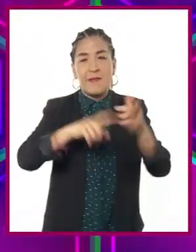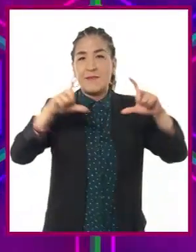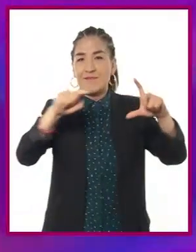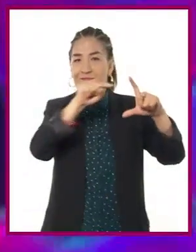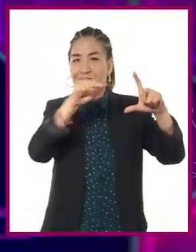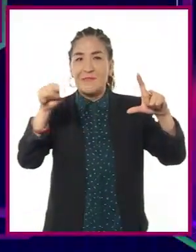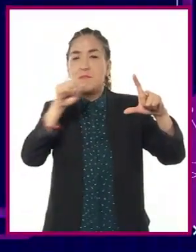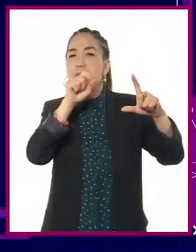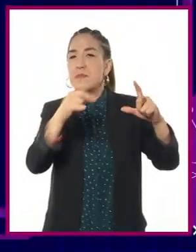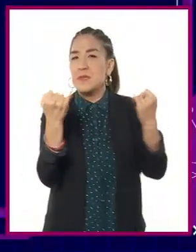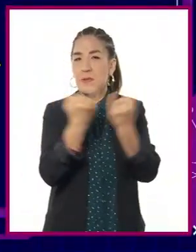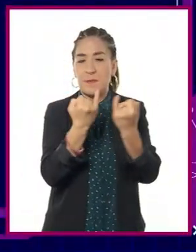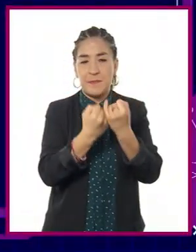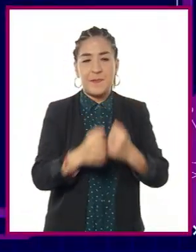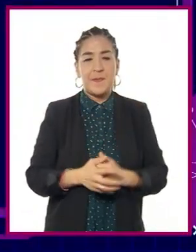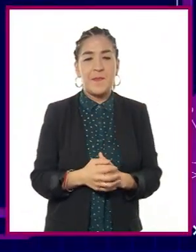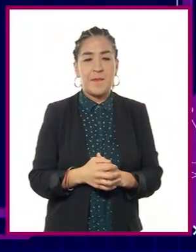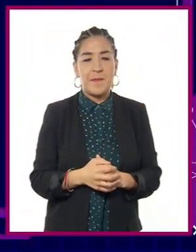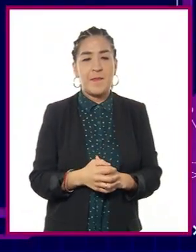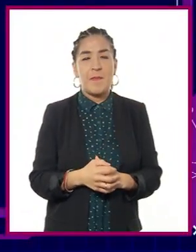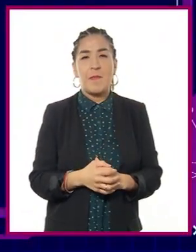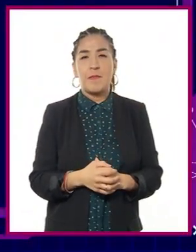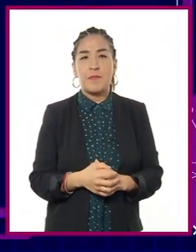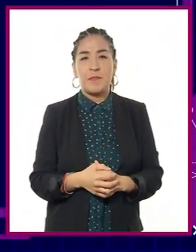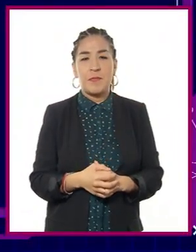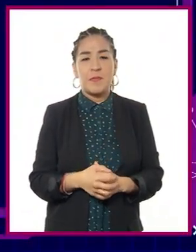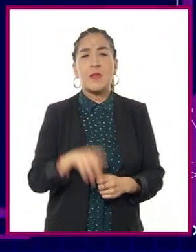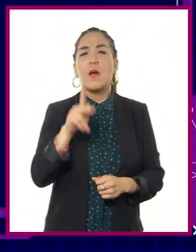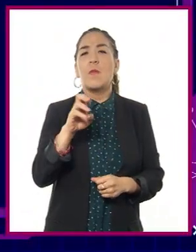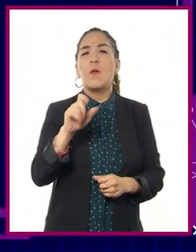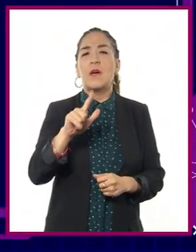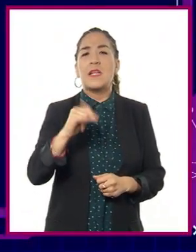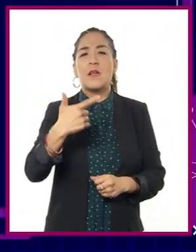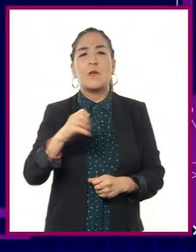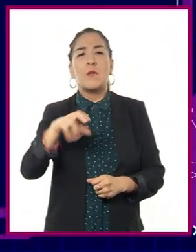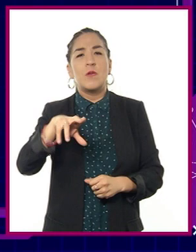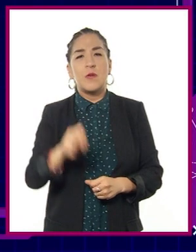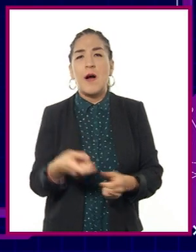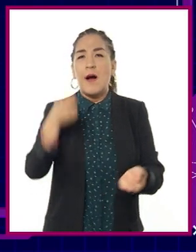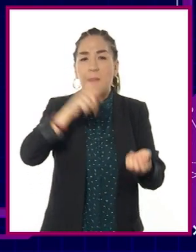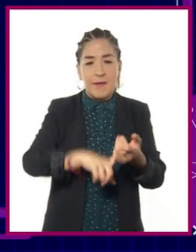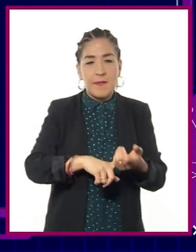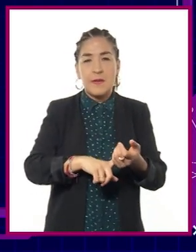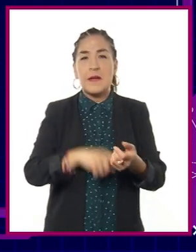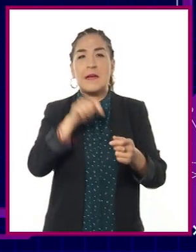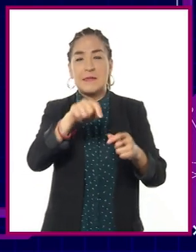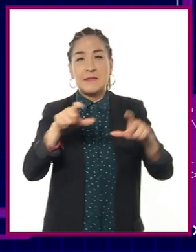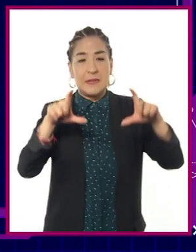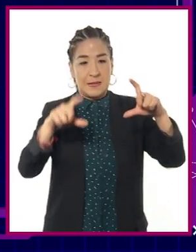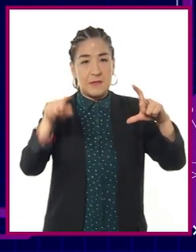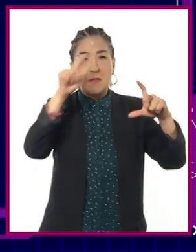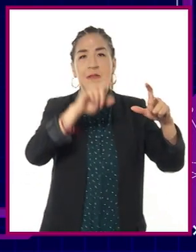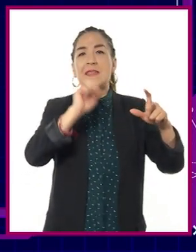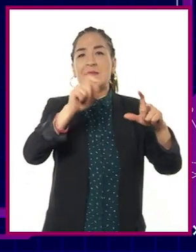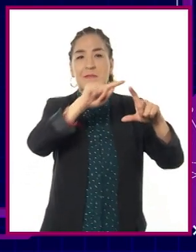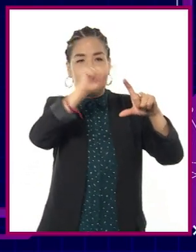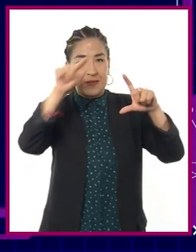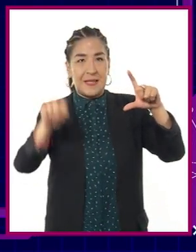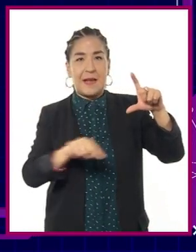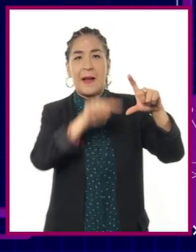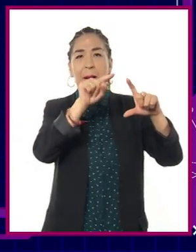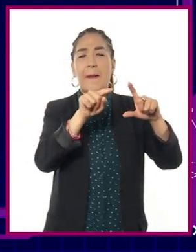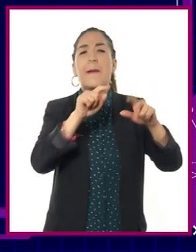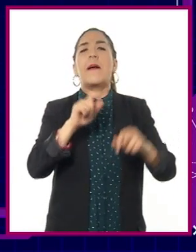circunferencia. A propósito, el polígono inscrito en la circunferencia es aquel cuyos